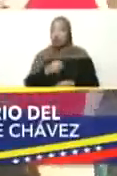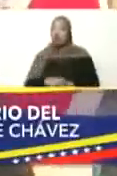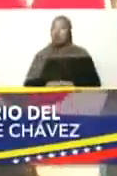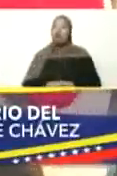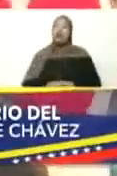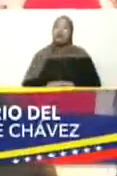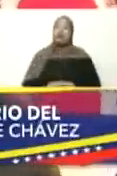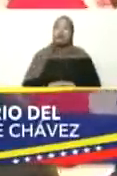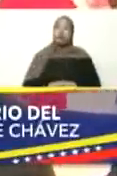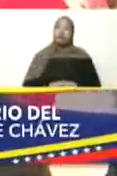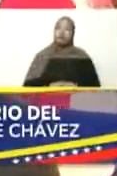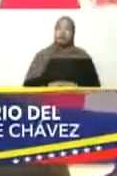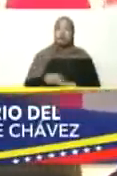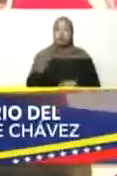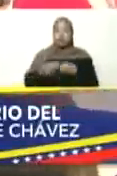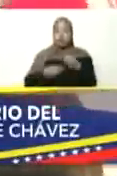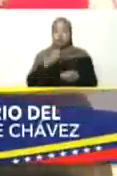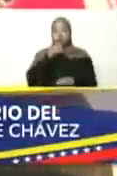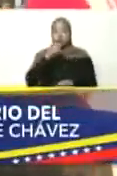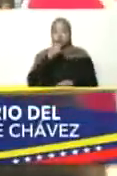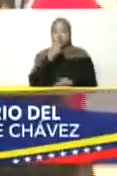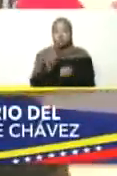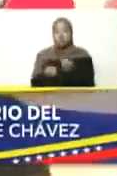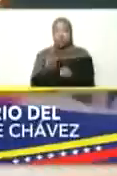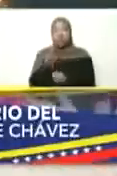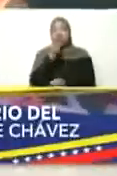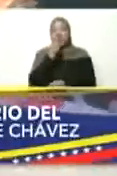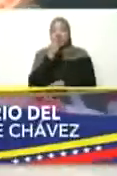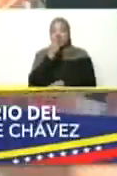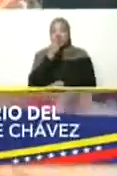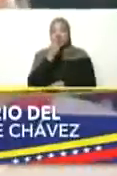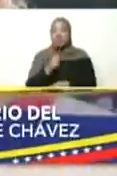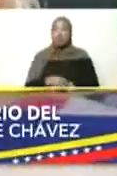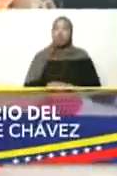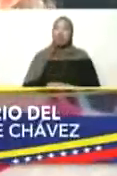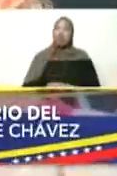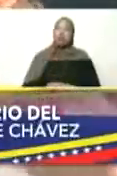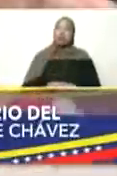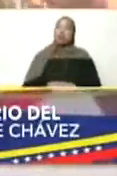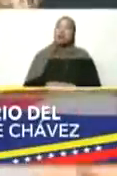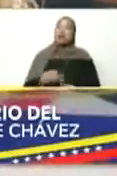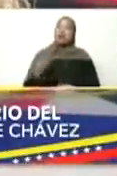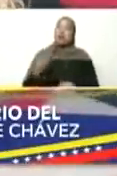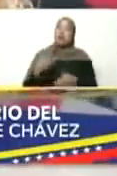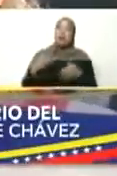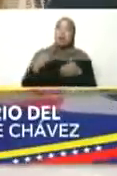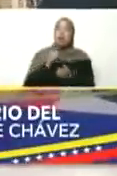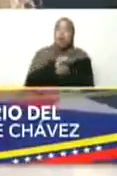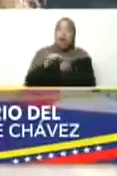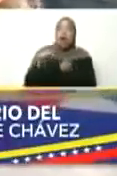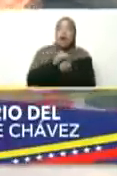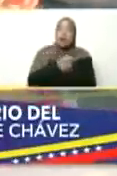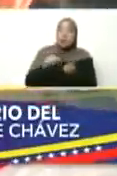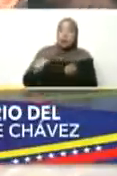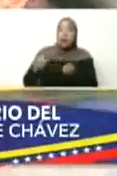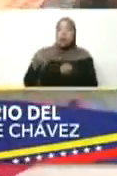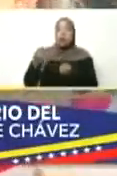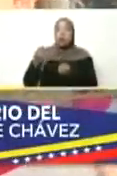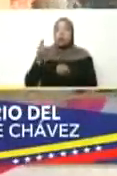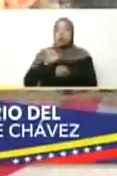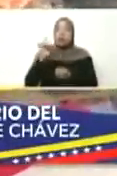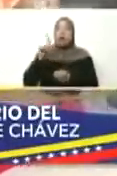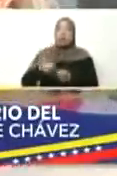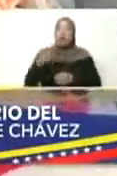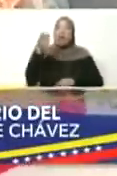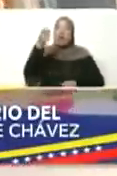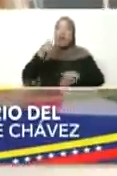producción. Aparte de que sembramos maíz, también criamos cochinos, criamos ganado, hacemos queso, distribuimos leche a nuestras escuelas y hacemos todo